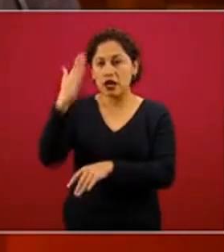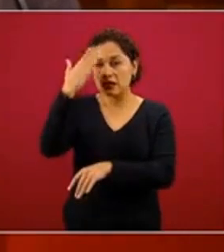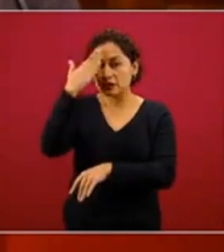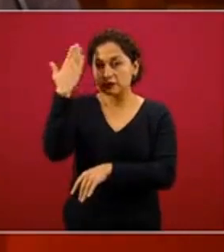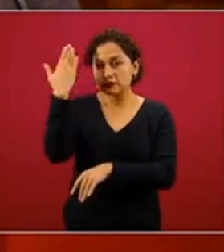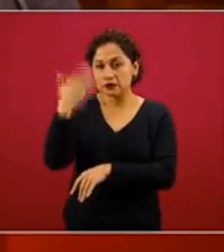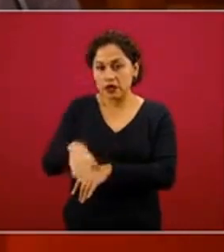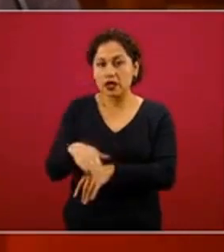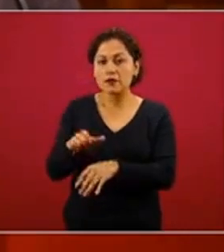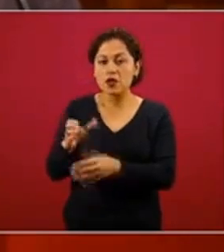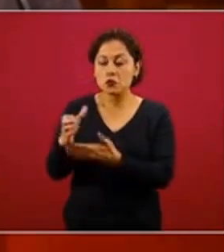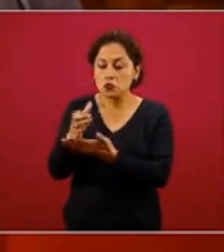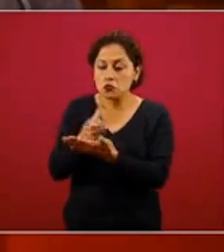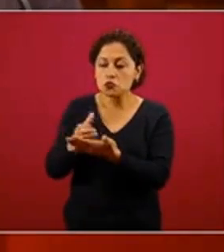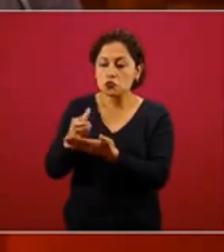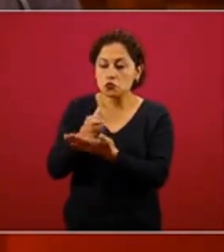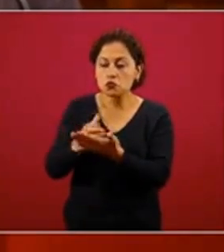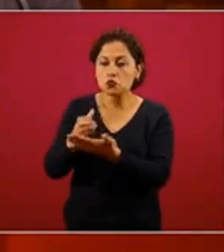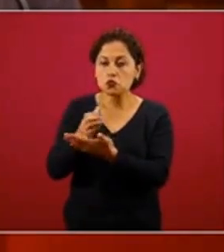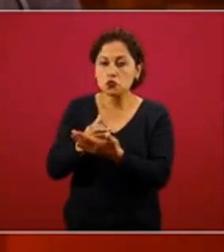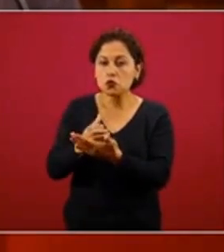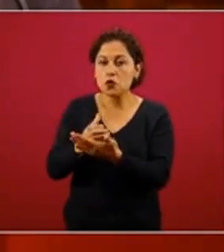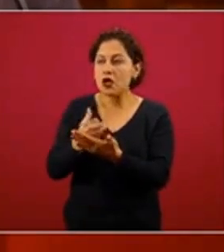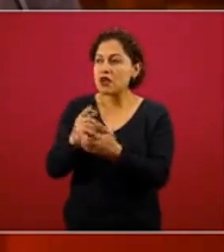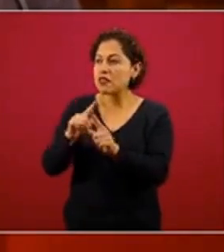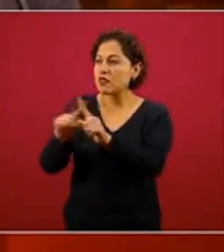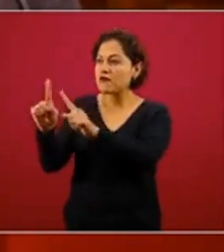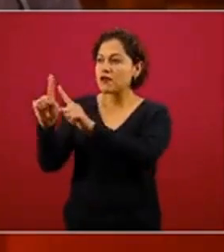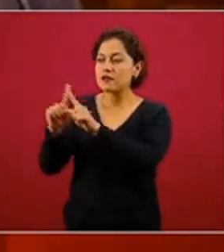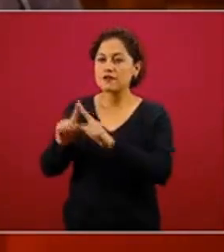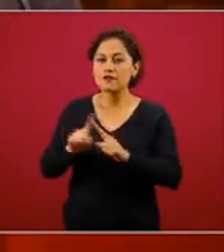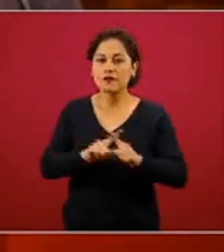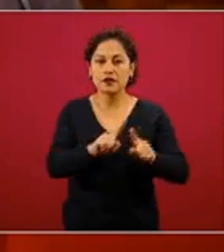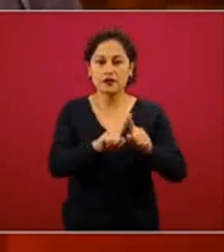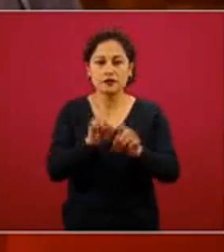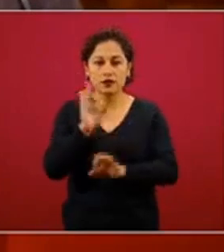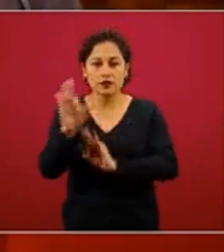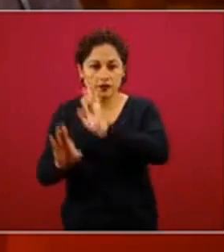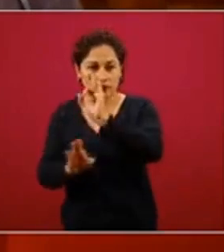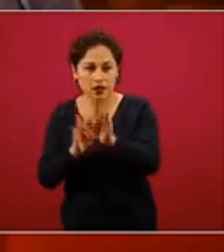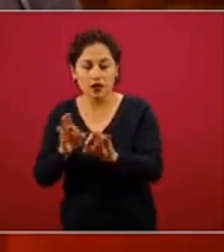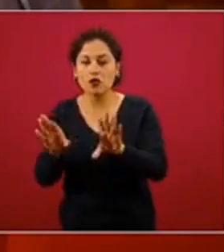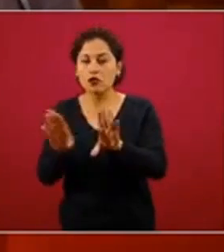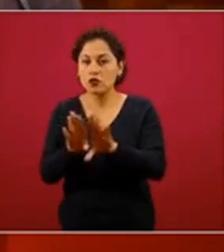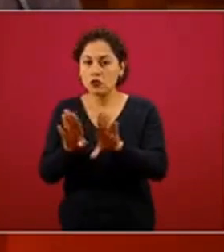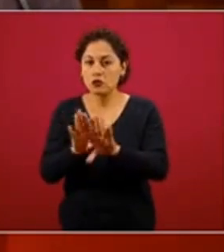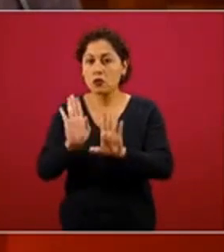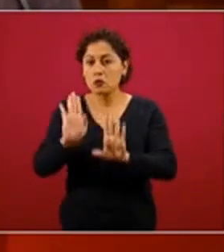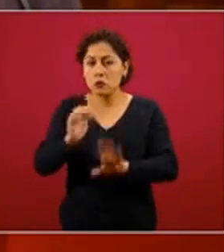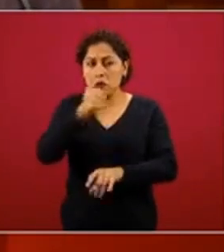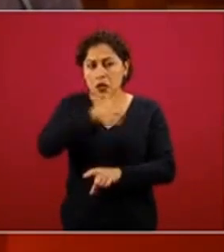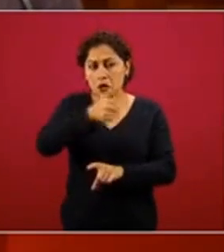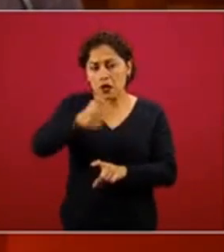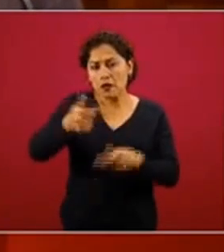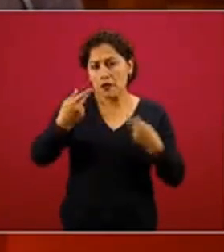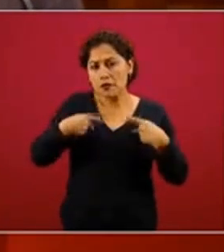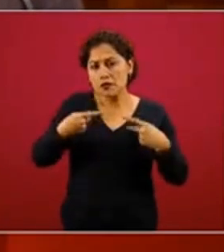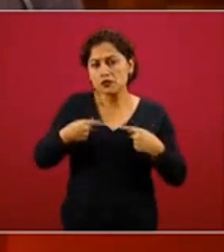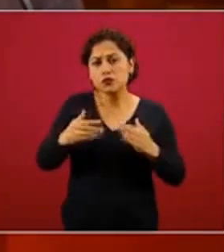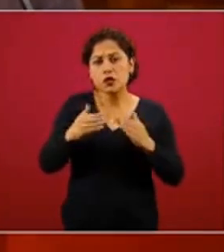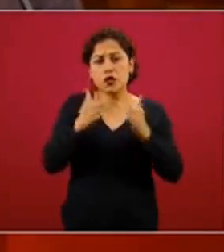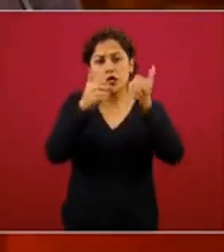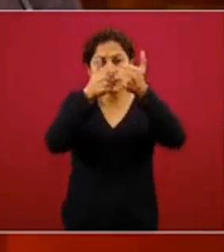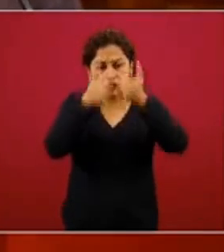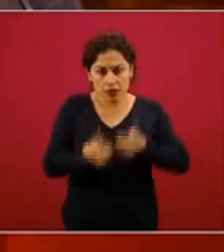a los pacientes con COVID-19, cada uno de los pacientes se atiende con algún fármaco dependiendo de